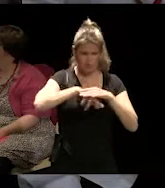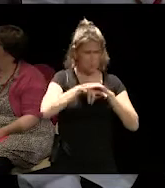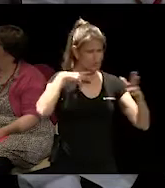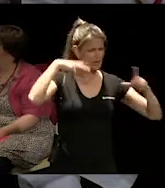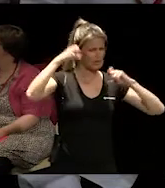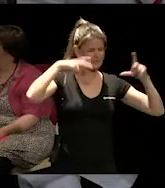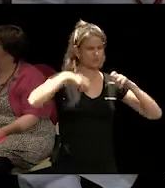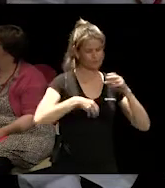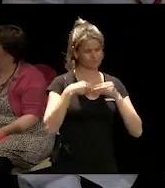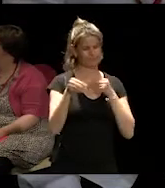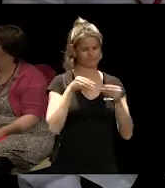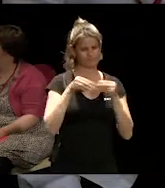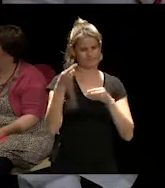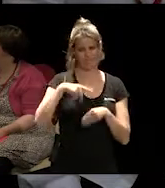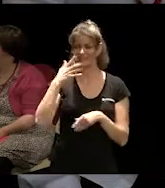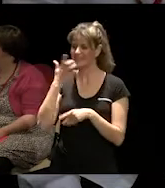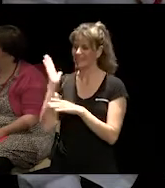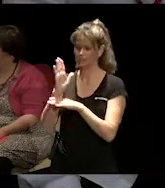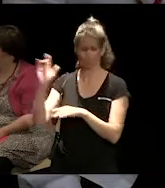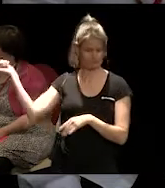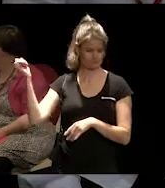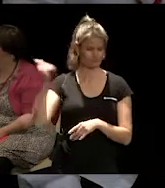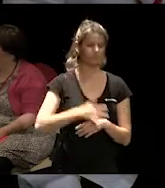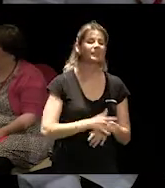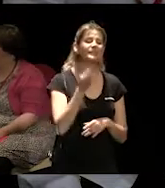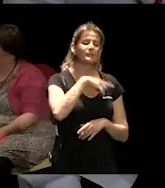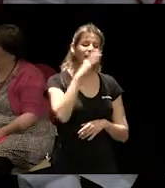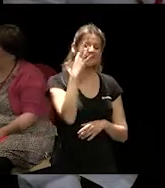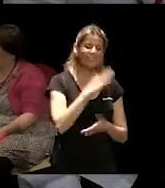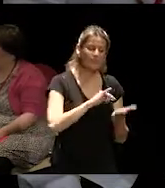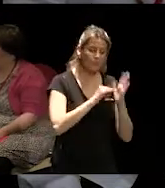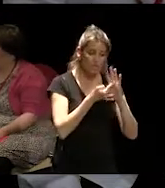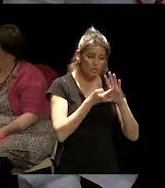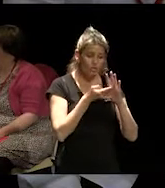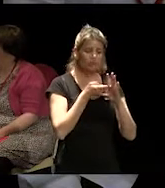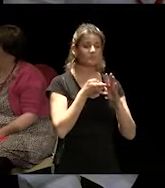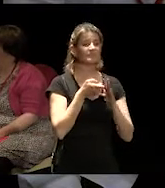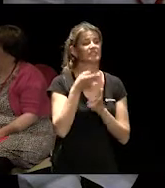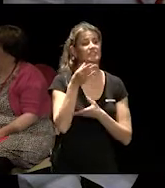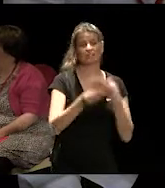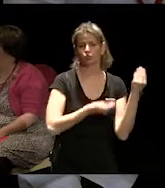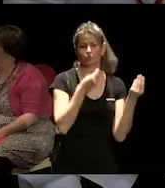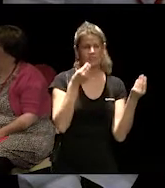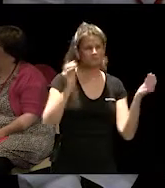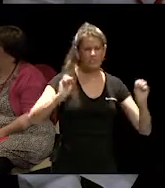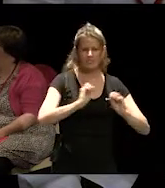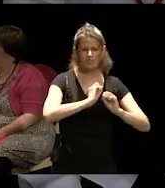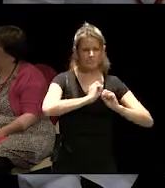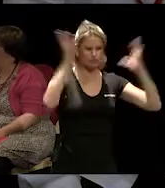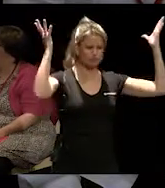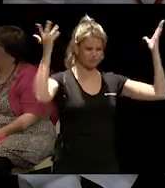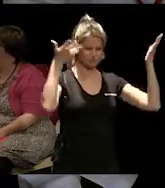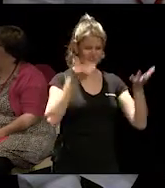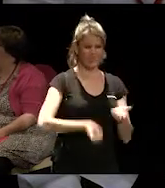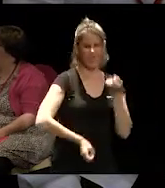¿no? Y bueno, pues la realidad de este proyecto es que ha sido una explosión de creatividad, una